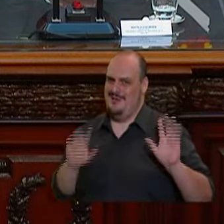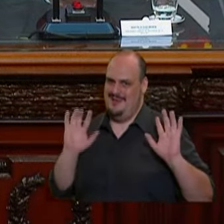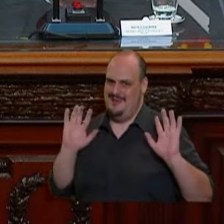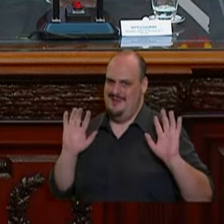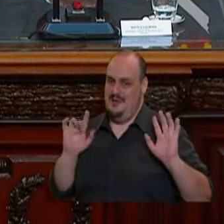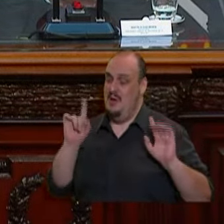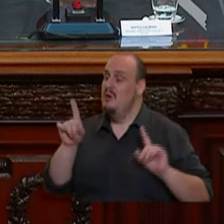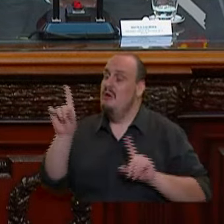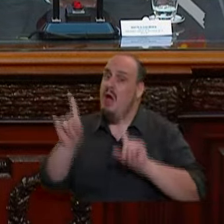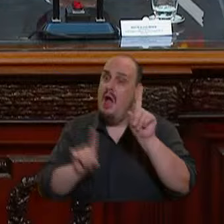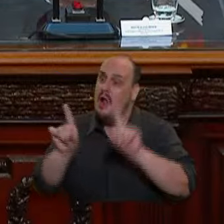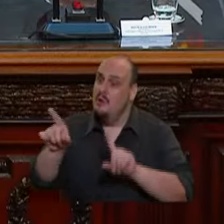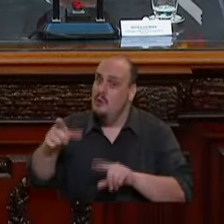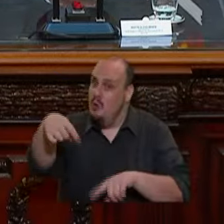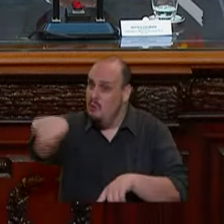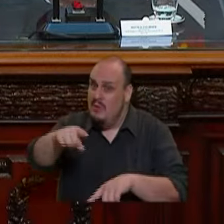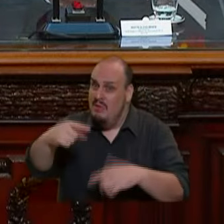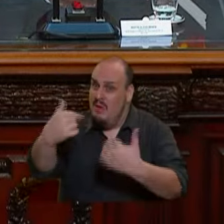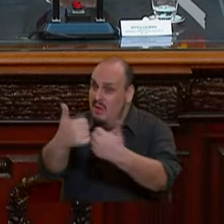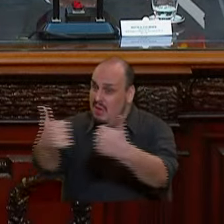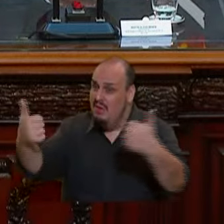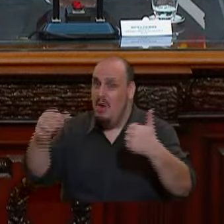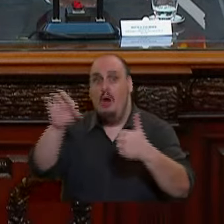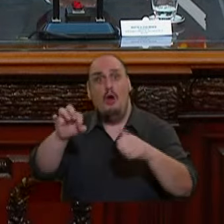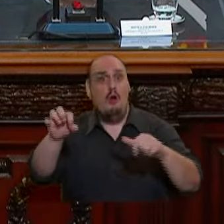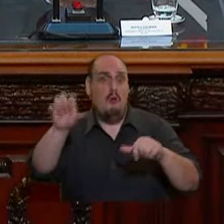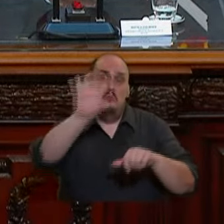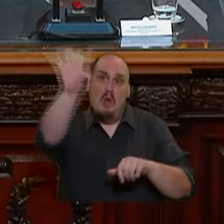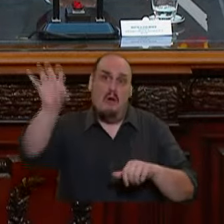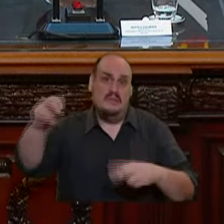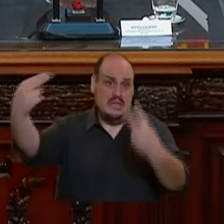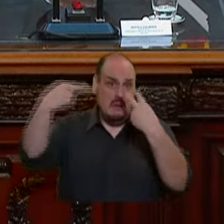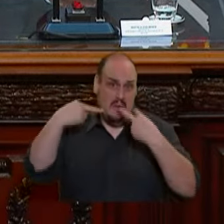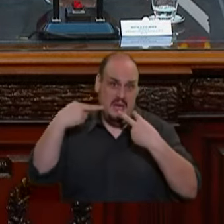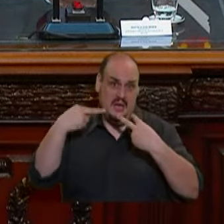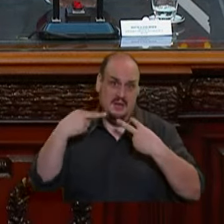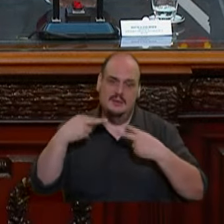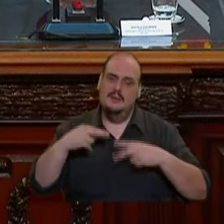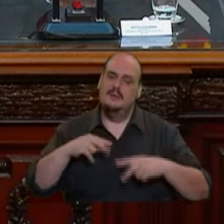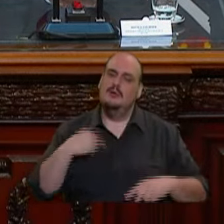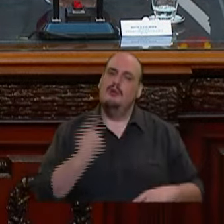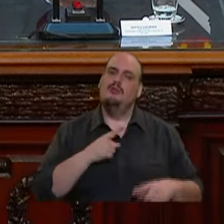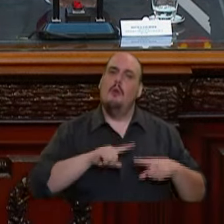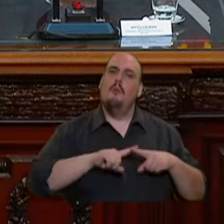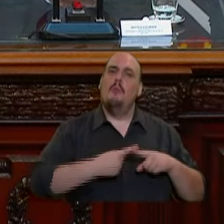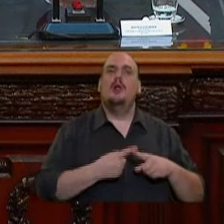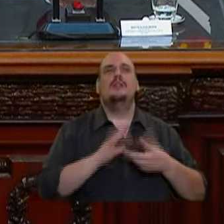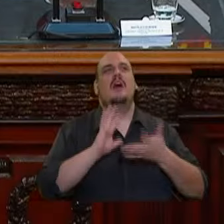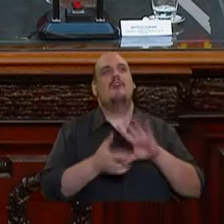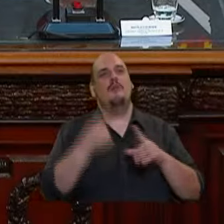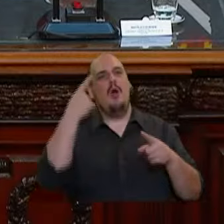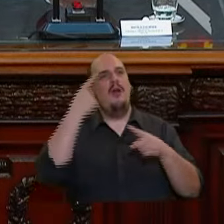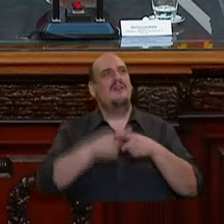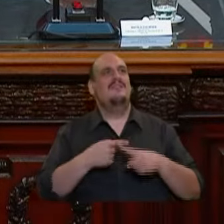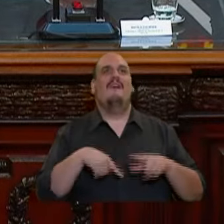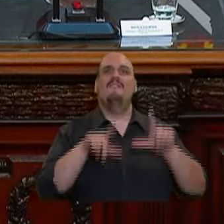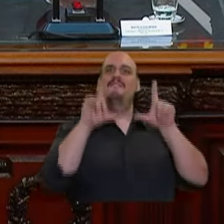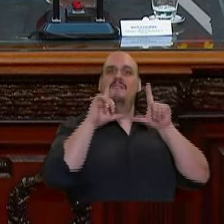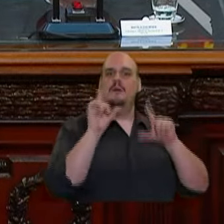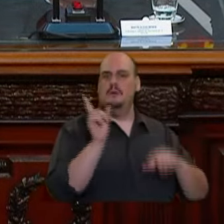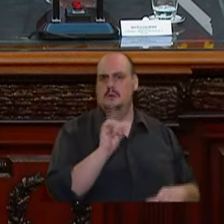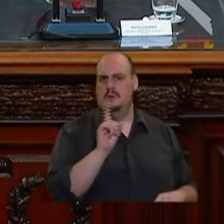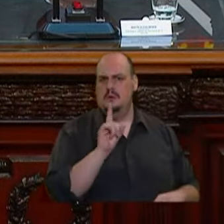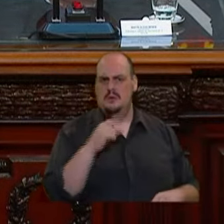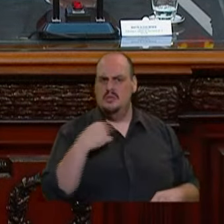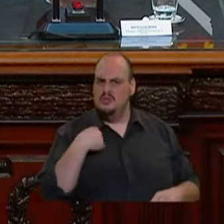diferencia de algunos de los que están acá o de quienes nos miran desde su provincia, la política para nosotros no es un fin en sí mismo. No vivimos por